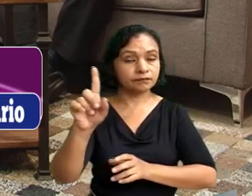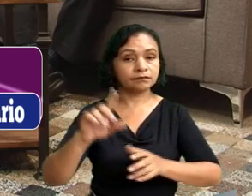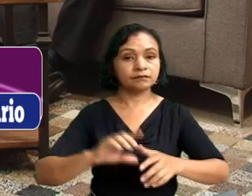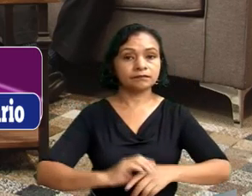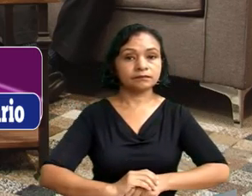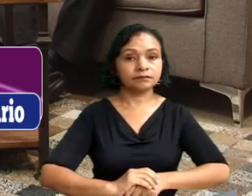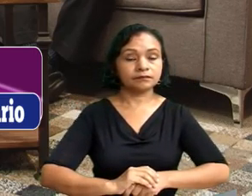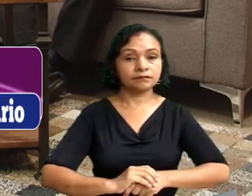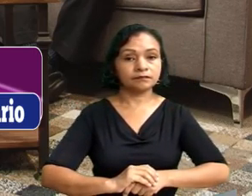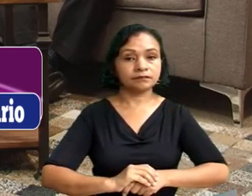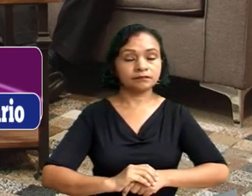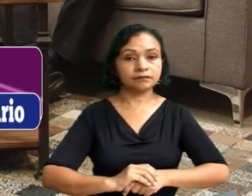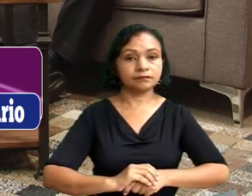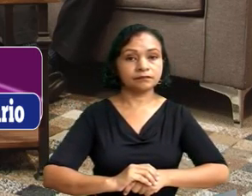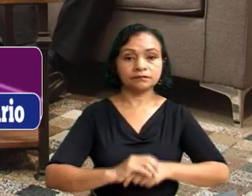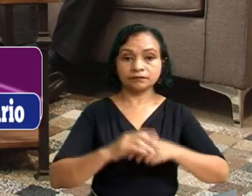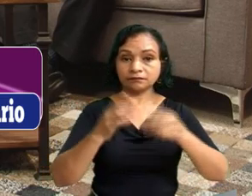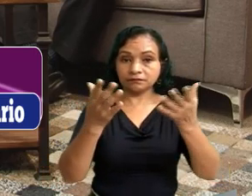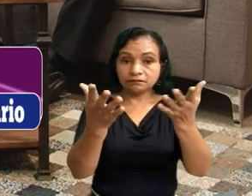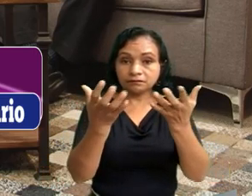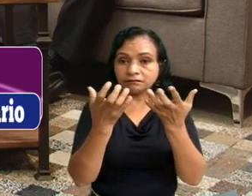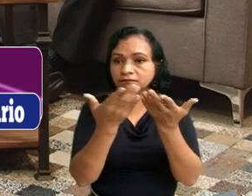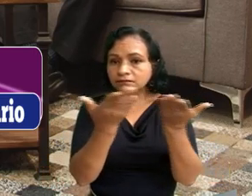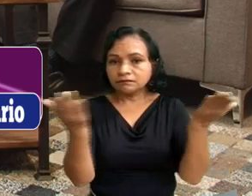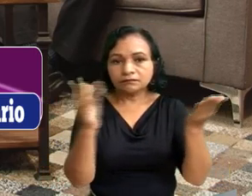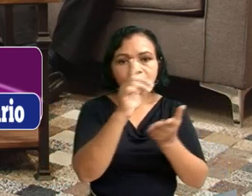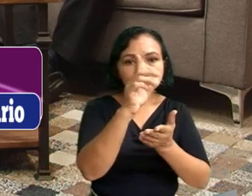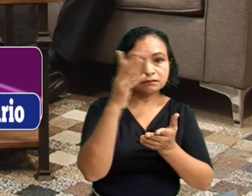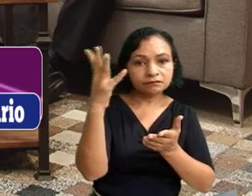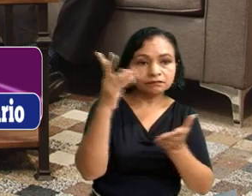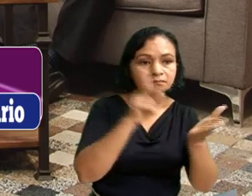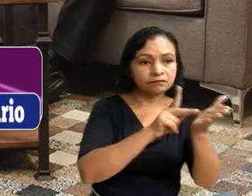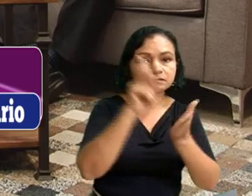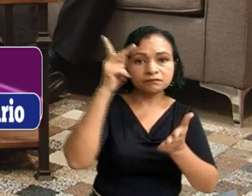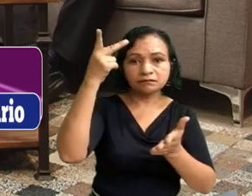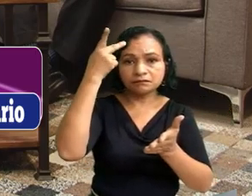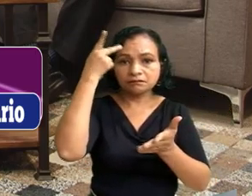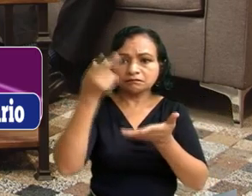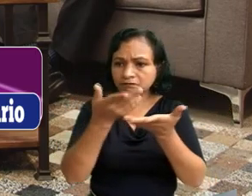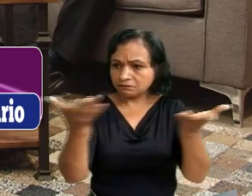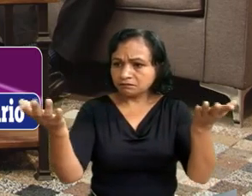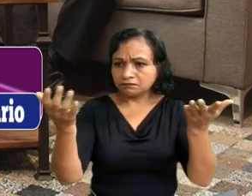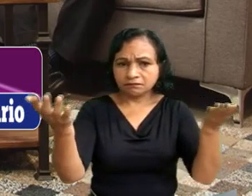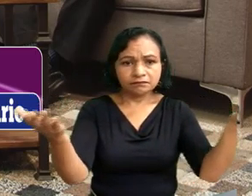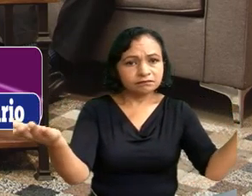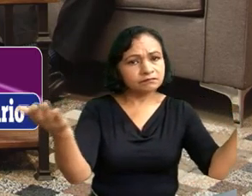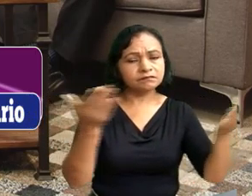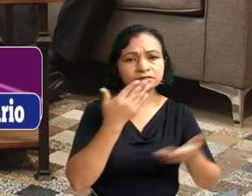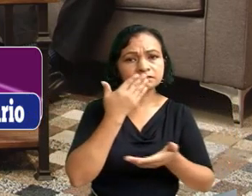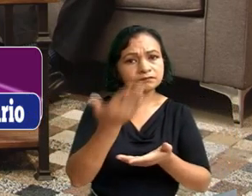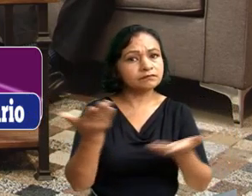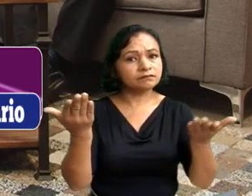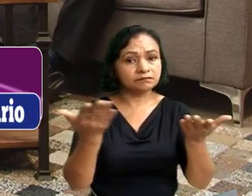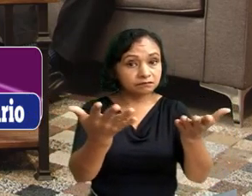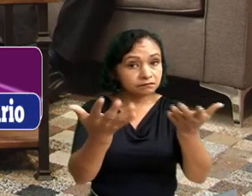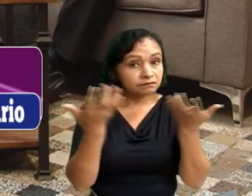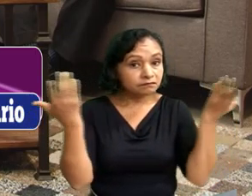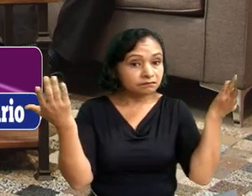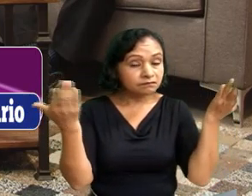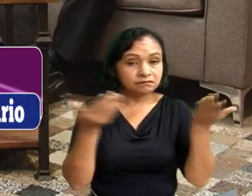y ahí lo que quieran ahorita hay 19 partidos políticos legales pero bueno los que quieran